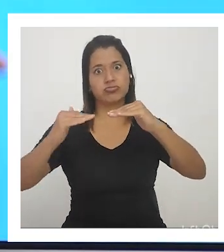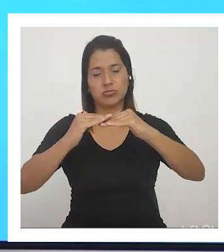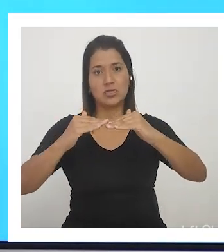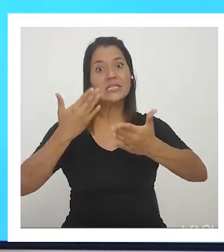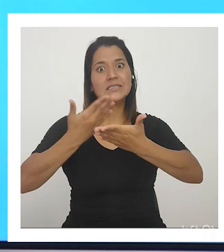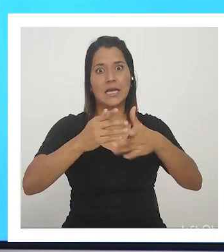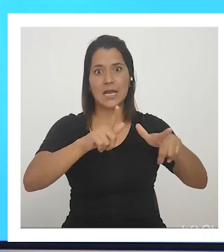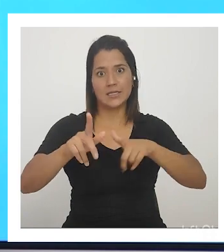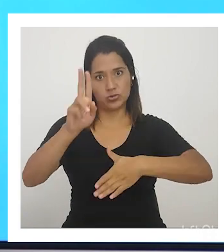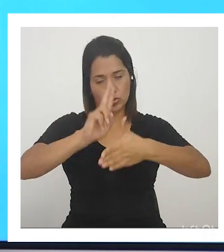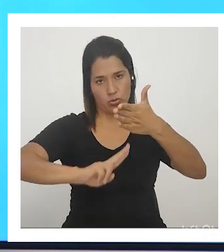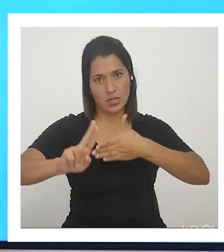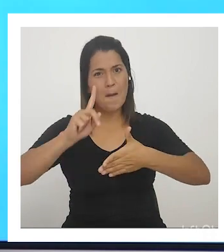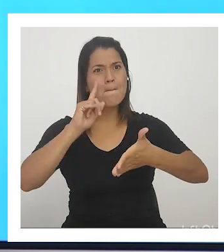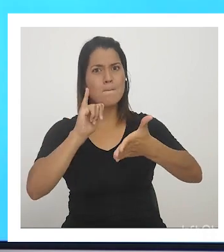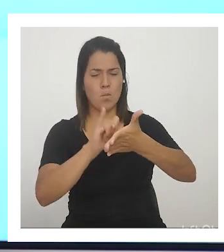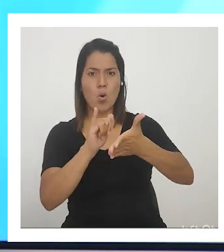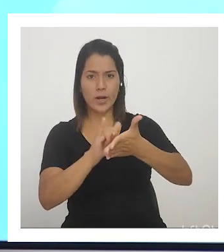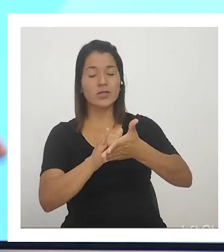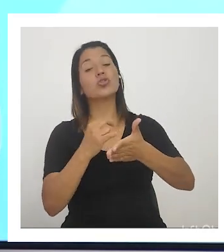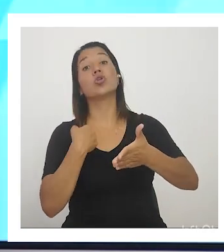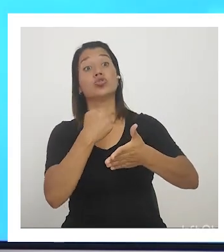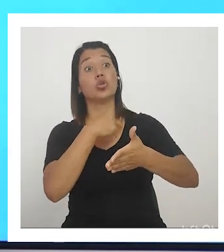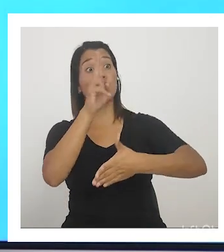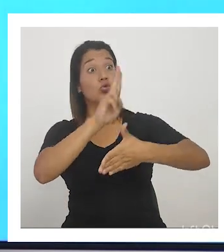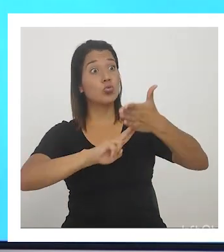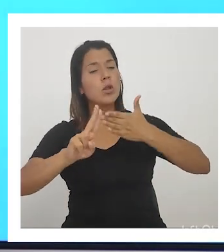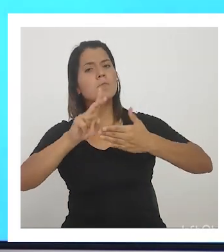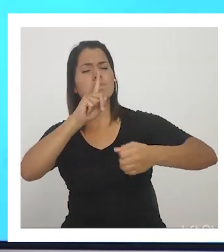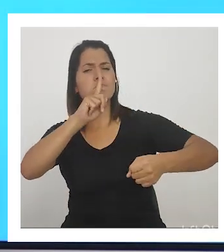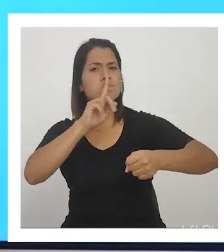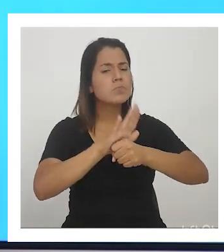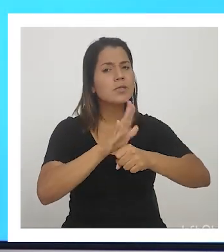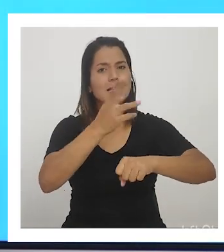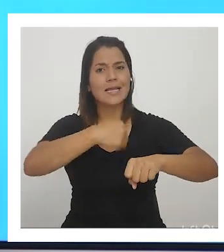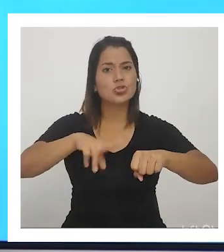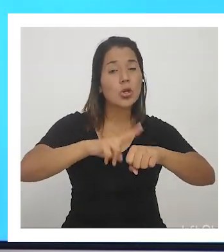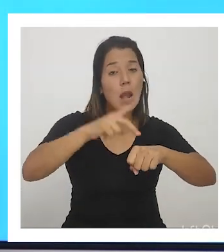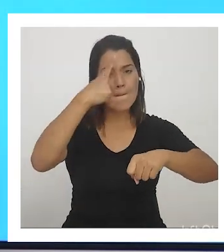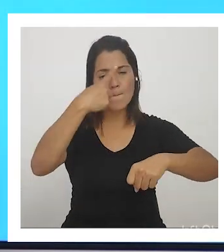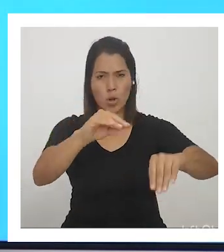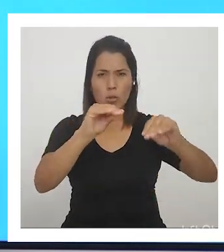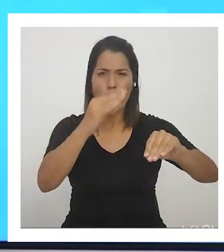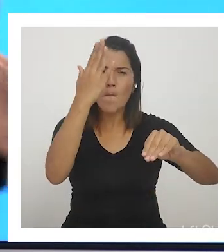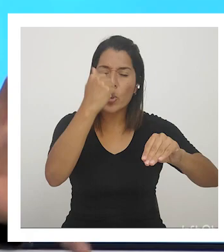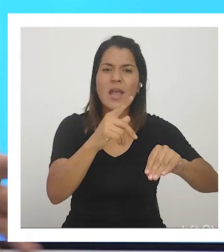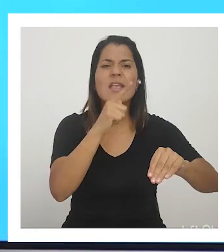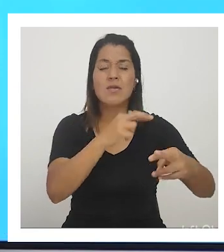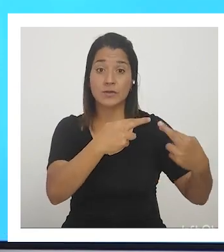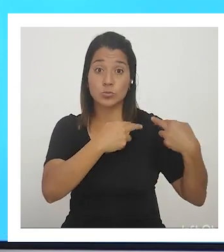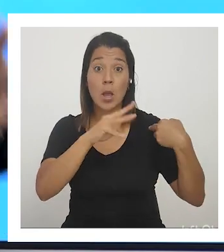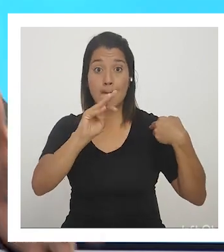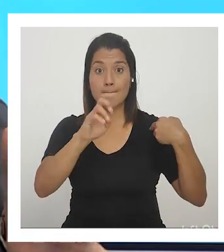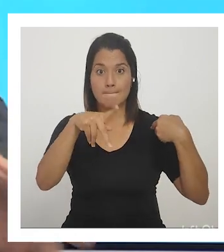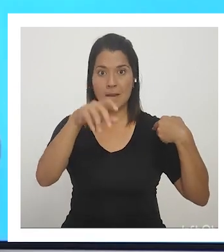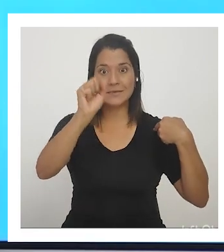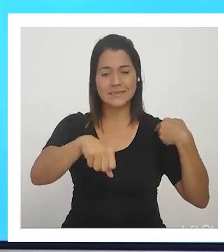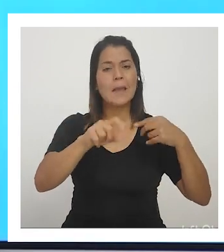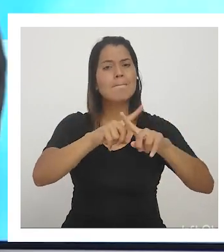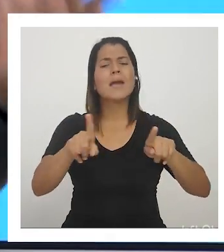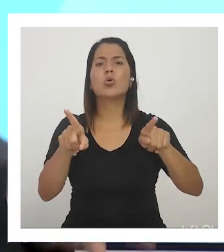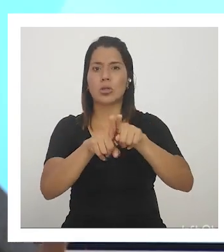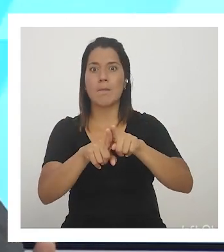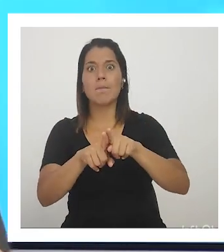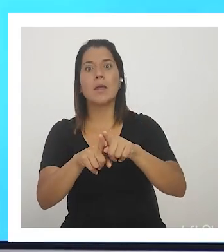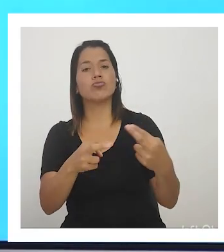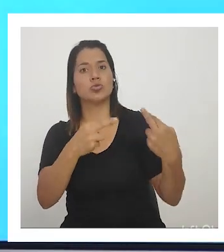universidades hemos llamado a un pacto nacional por la educación, porque este es un problema no solo del Ministerio de Educación Pública, es un problema de las universidades, de los empresarios, de todo